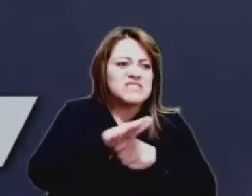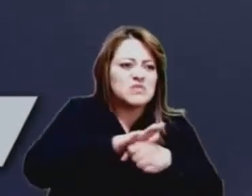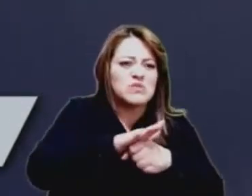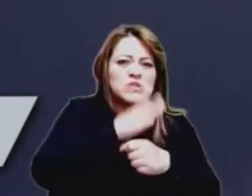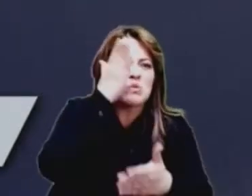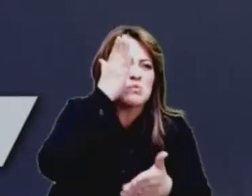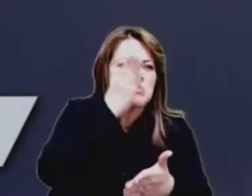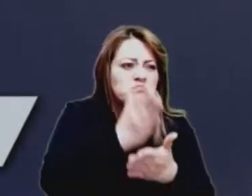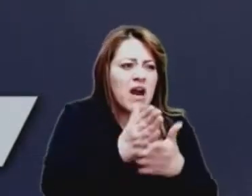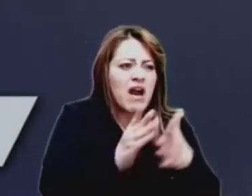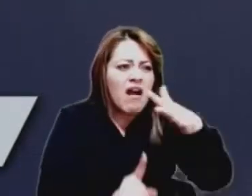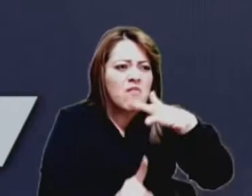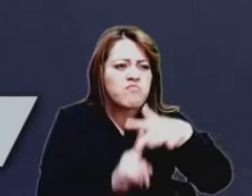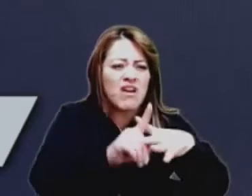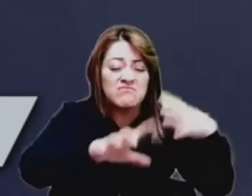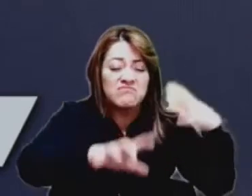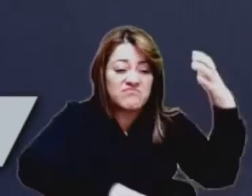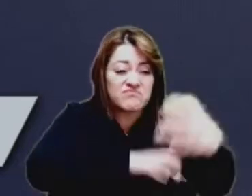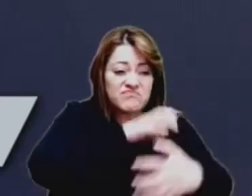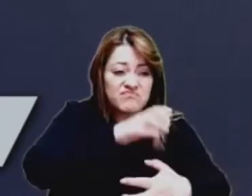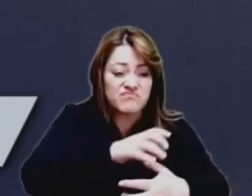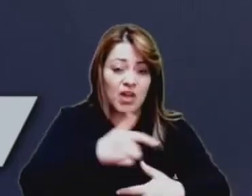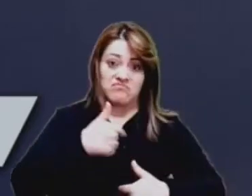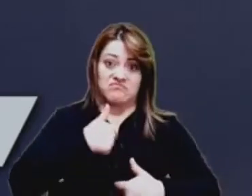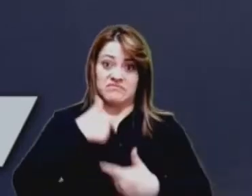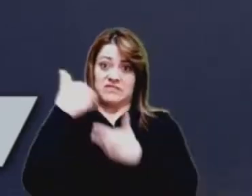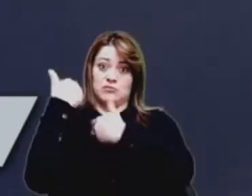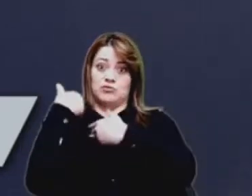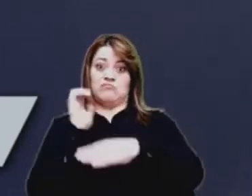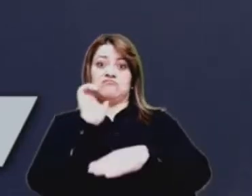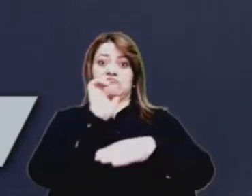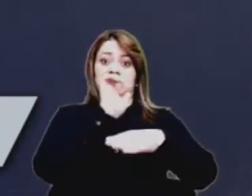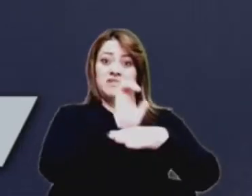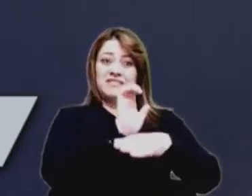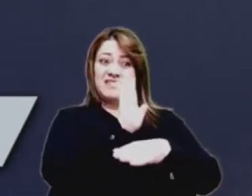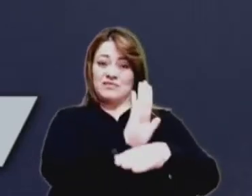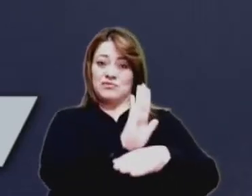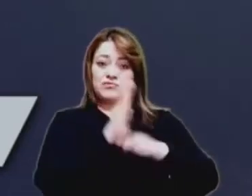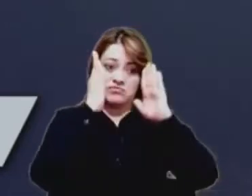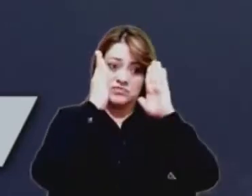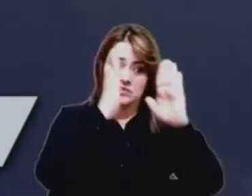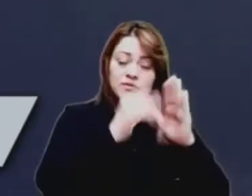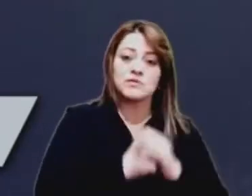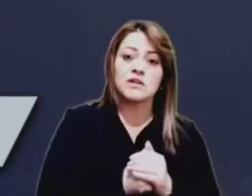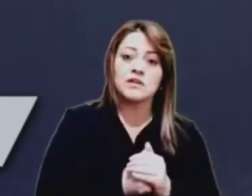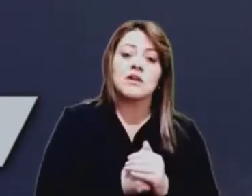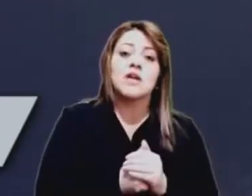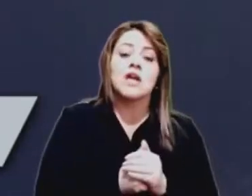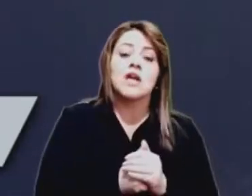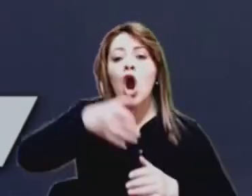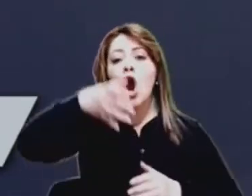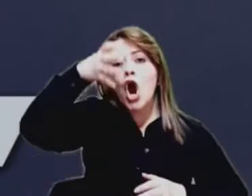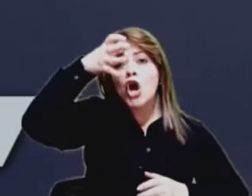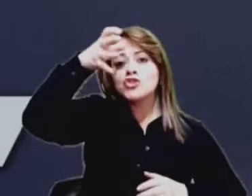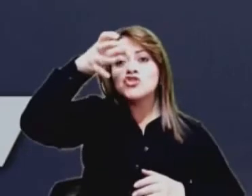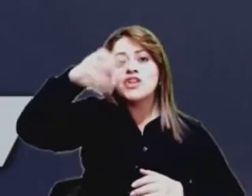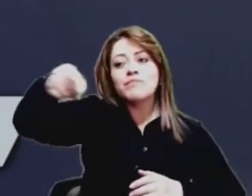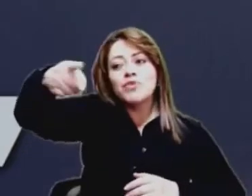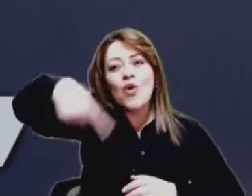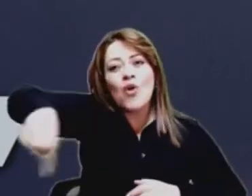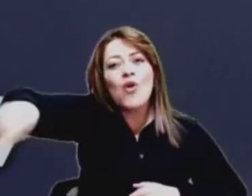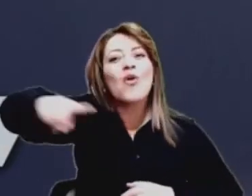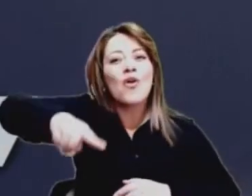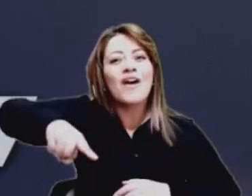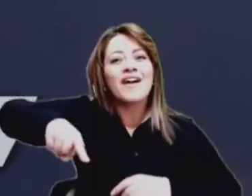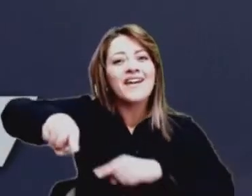atender ese conflicto de la entidad pública recibir un concepto de la máxima corporación de lo contencioso-administrativo